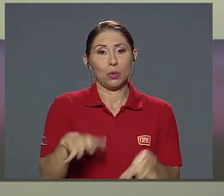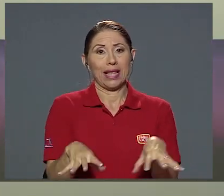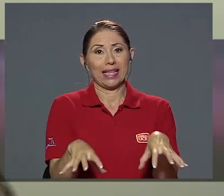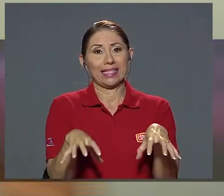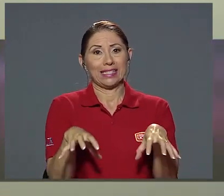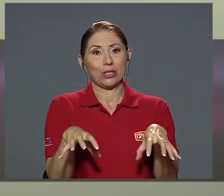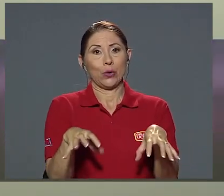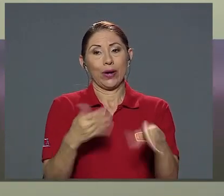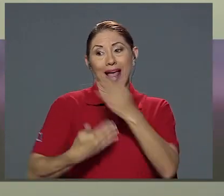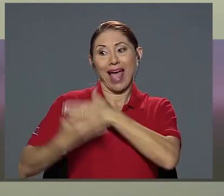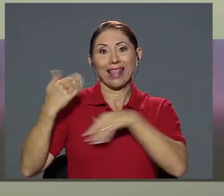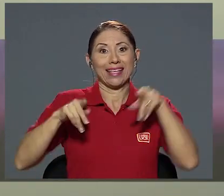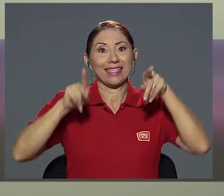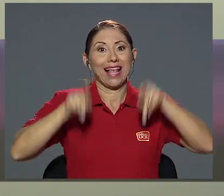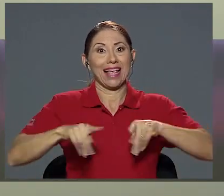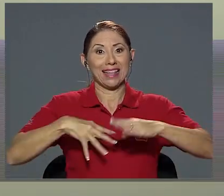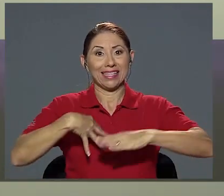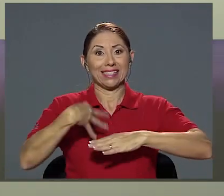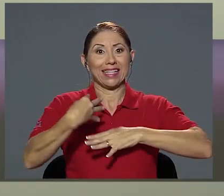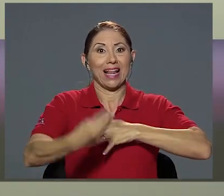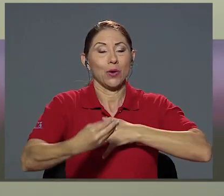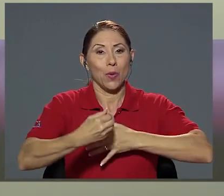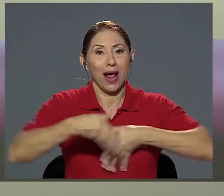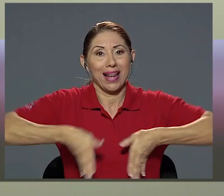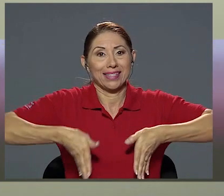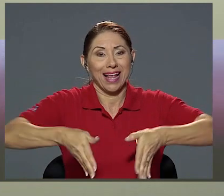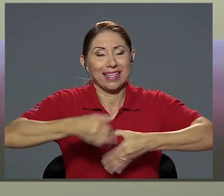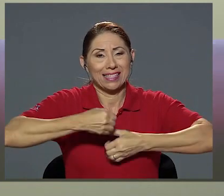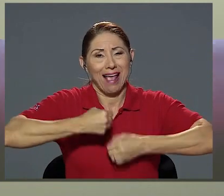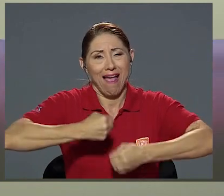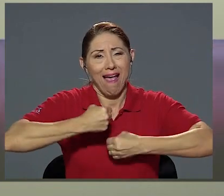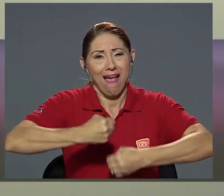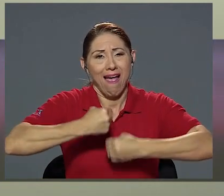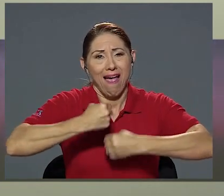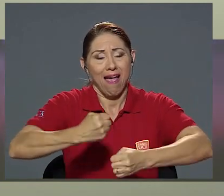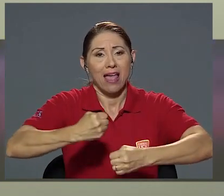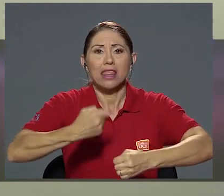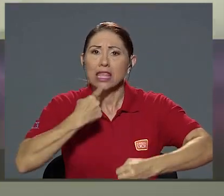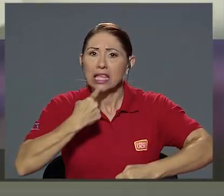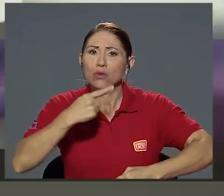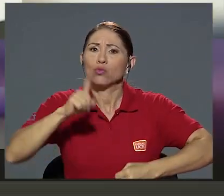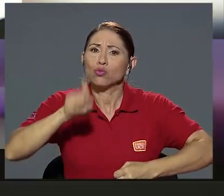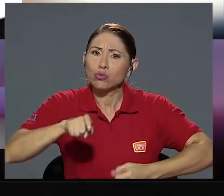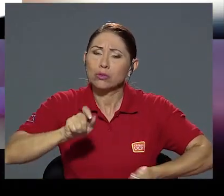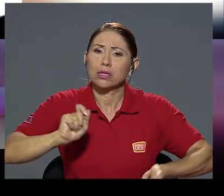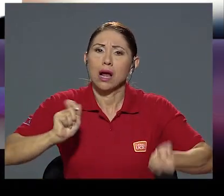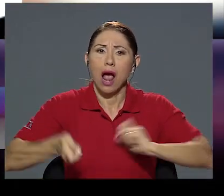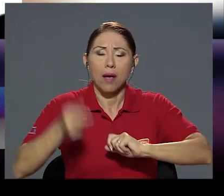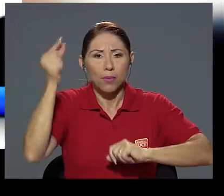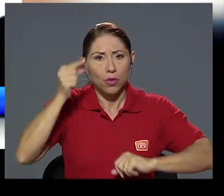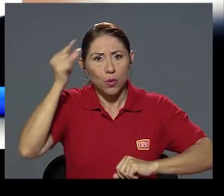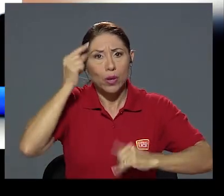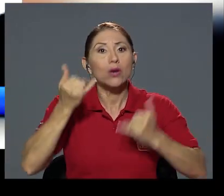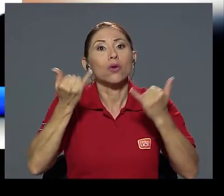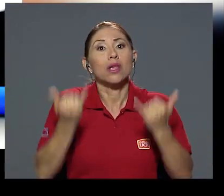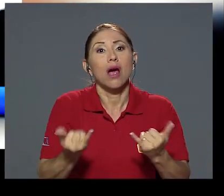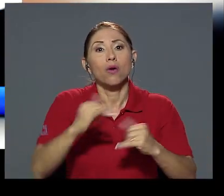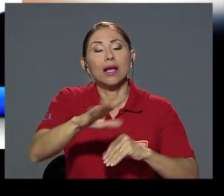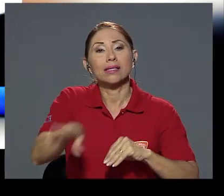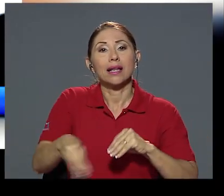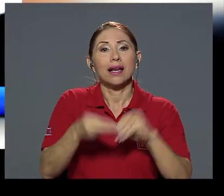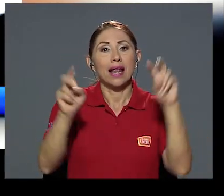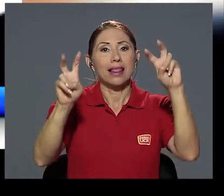cual las gentes en las calles generaron efectivamente la necesidad de un cambio de gobierno, y ahora se le agrega el